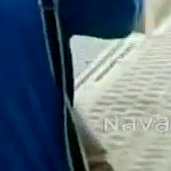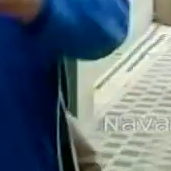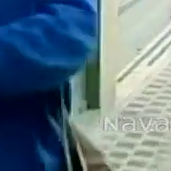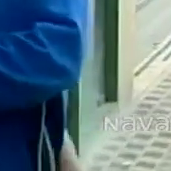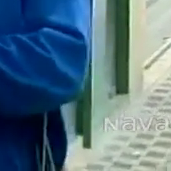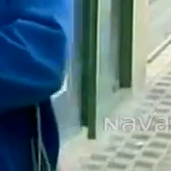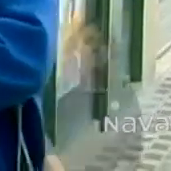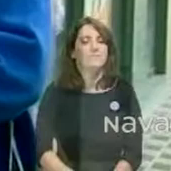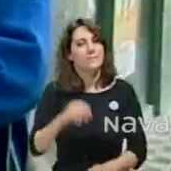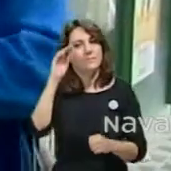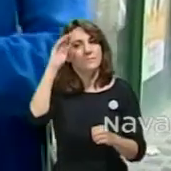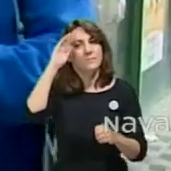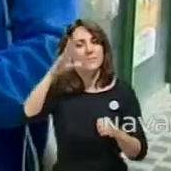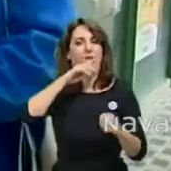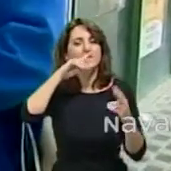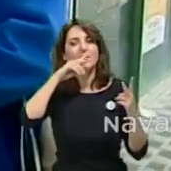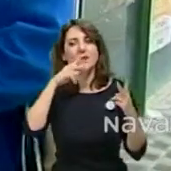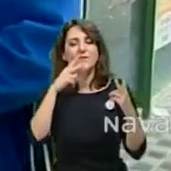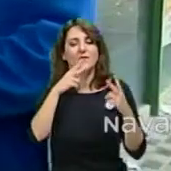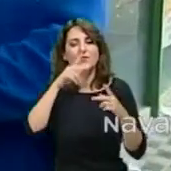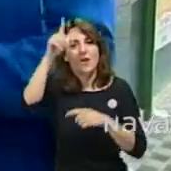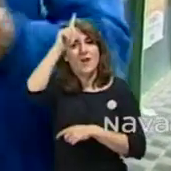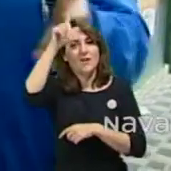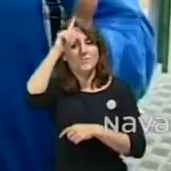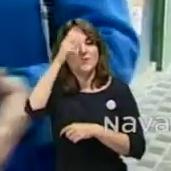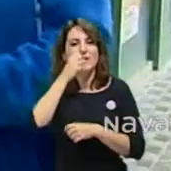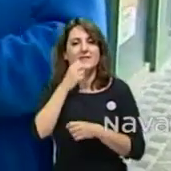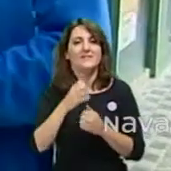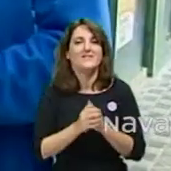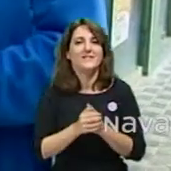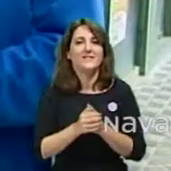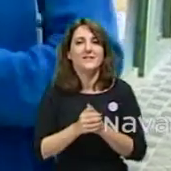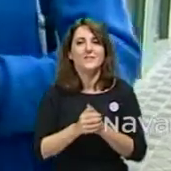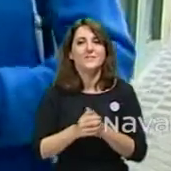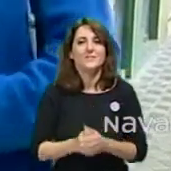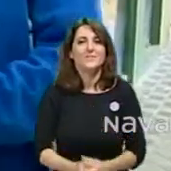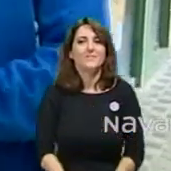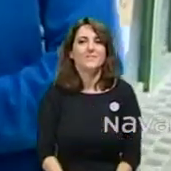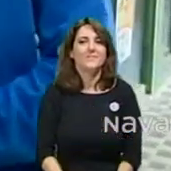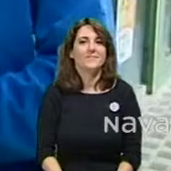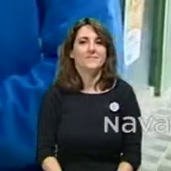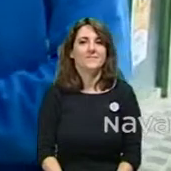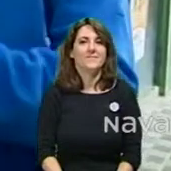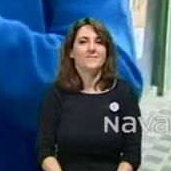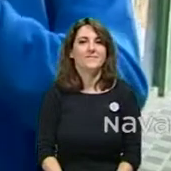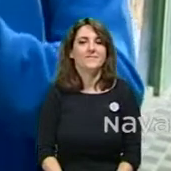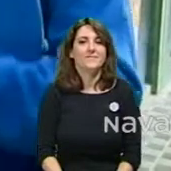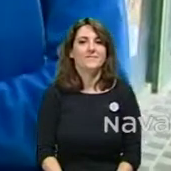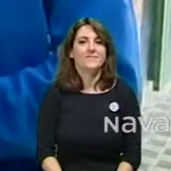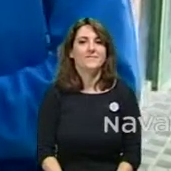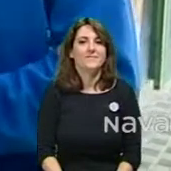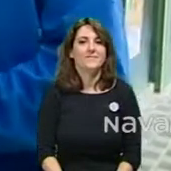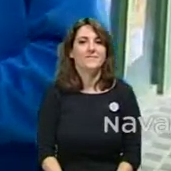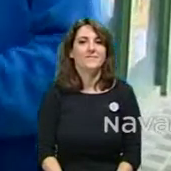Hallo, schönen guten Morgen. Herzlich willkommen. Es ist eine große Freude, euch hier zu empfangen. Wie